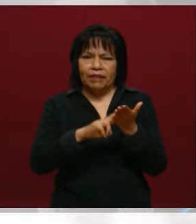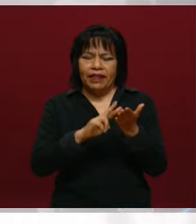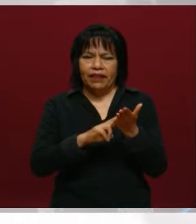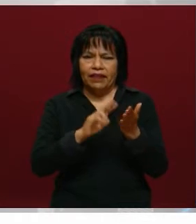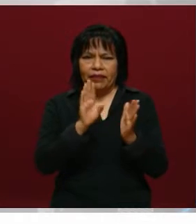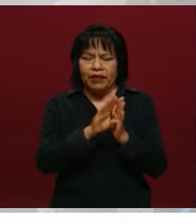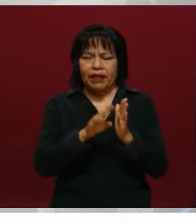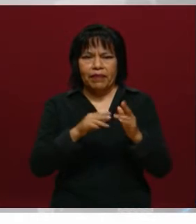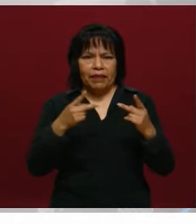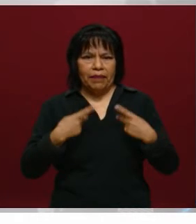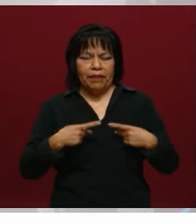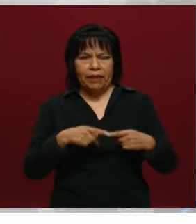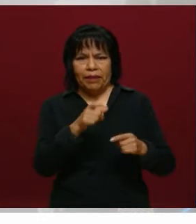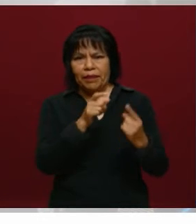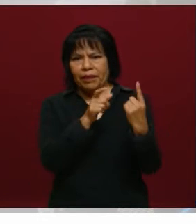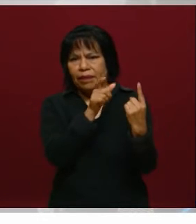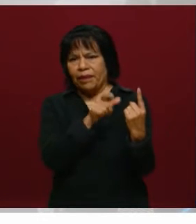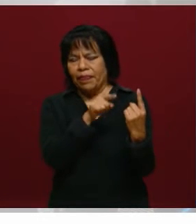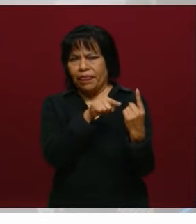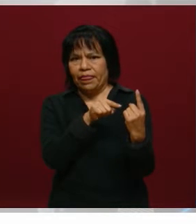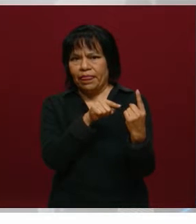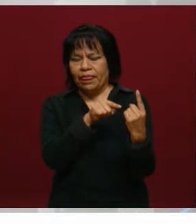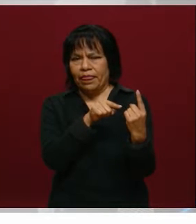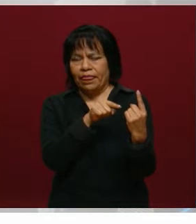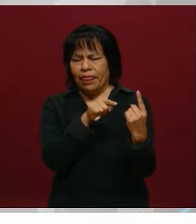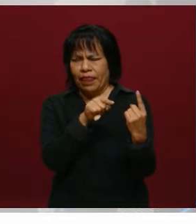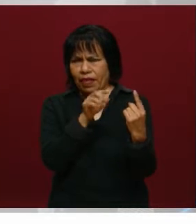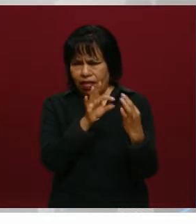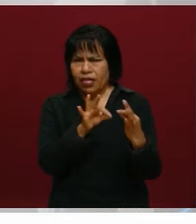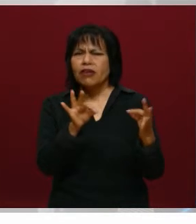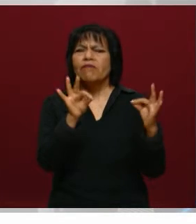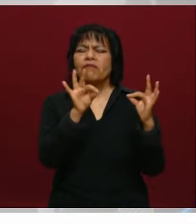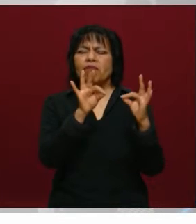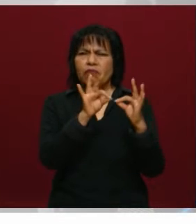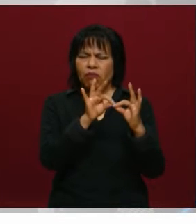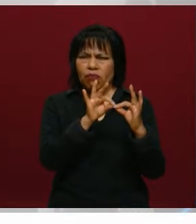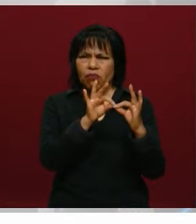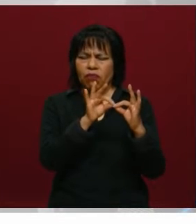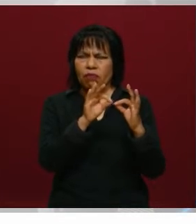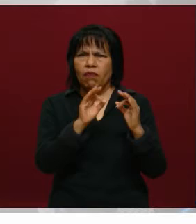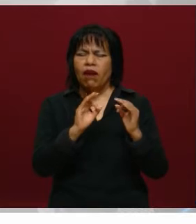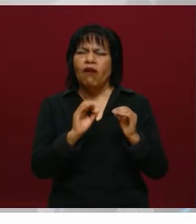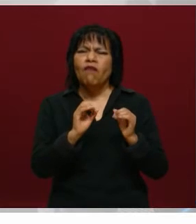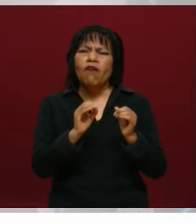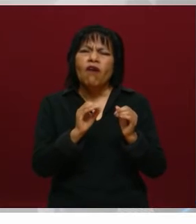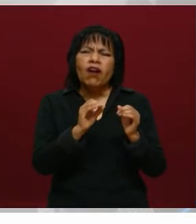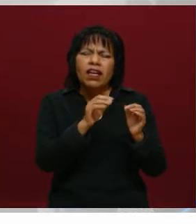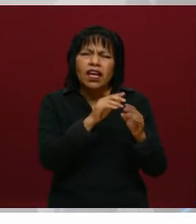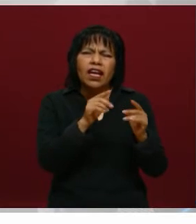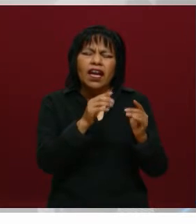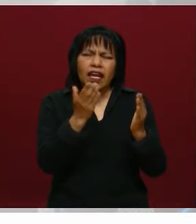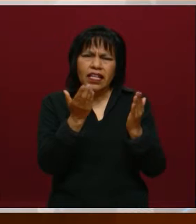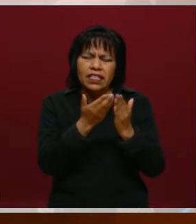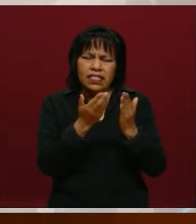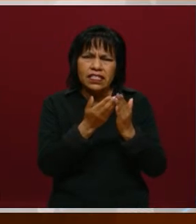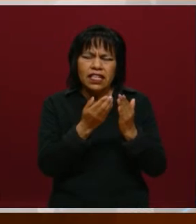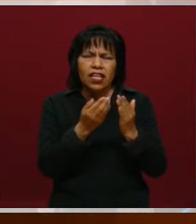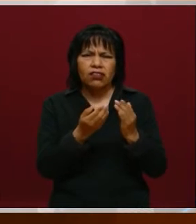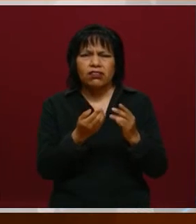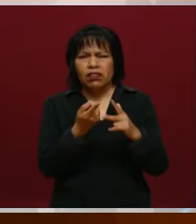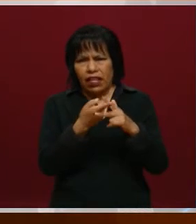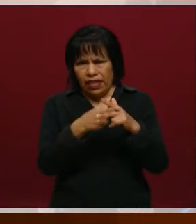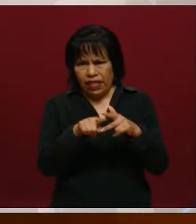y muy importantes que fundaron escuelas es decir que le dieron sentido a la disposición